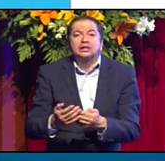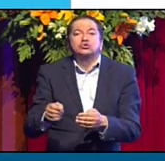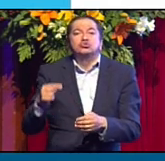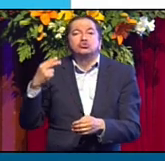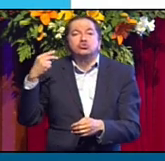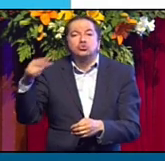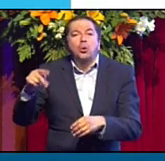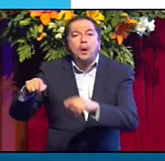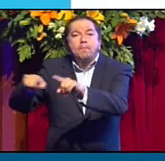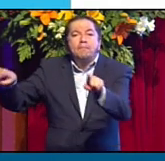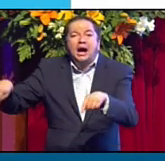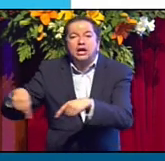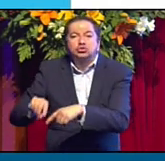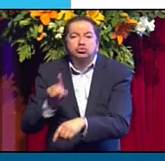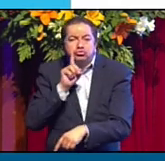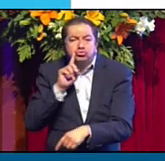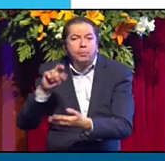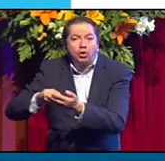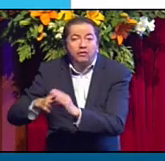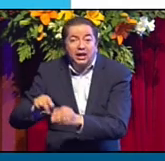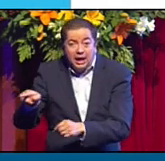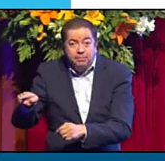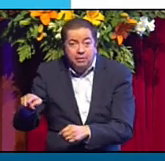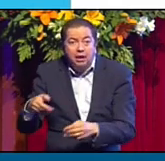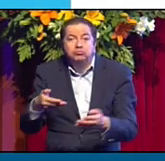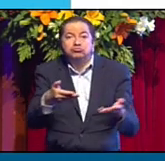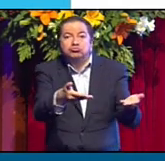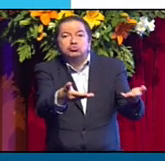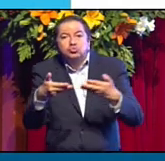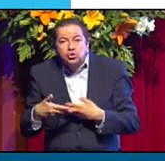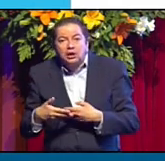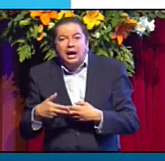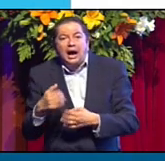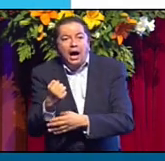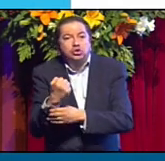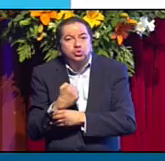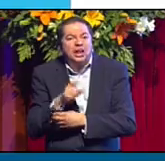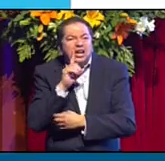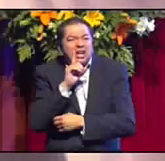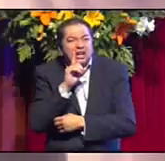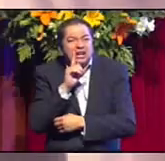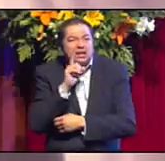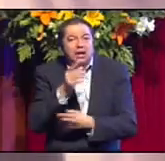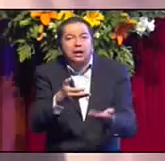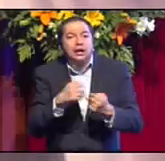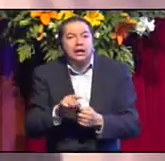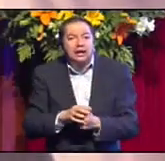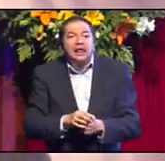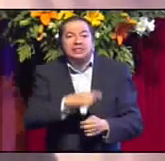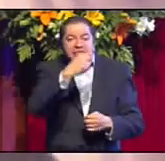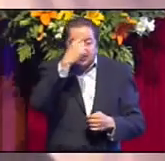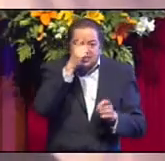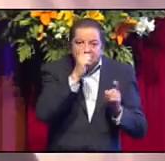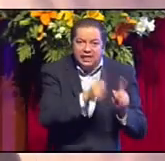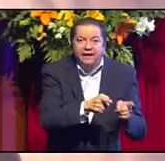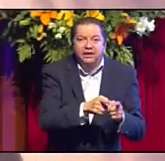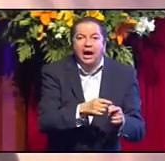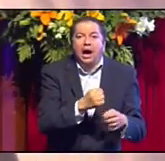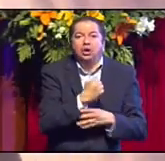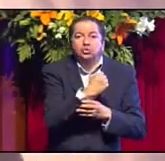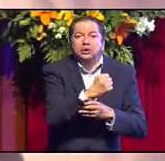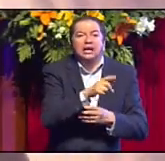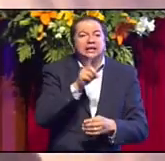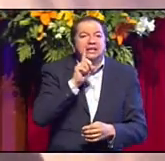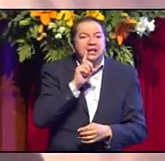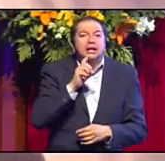espacio, que tenía problemas, recibió ayuda. ¿Y ayuda de quién? De quienes tienen que ayudar. Cuando el municipio y